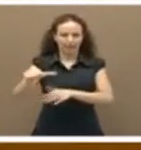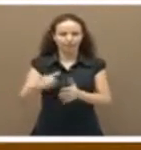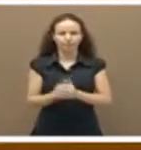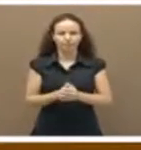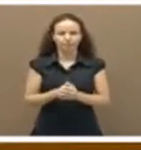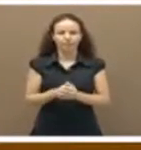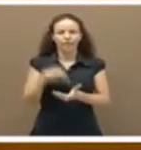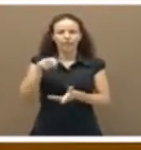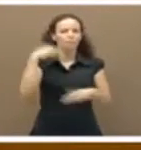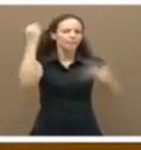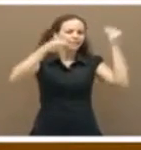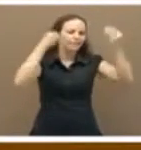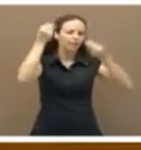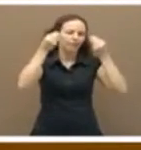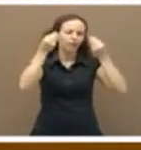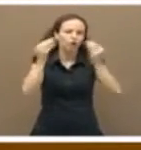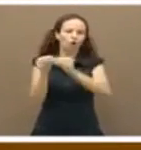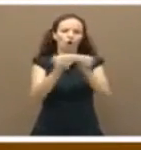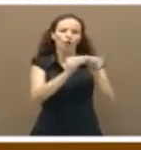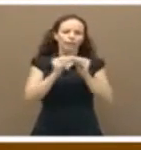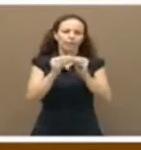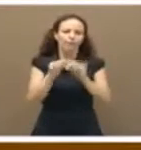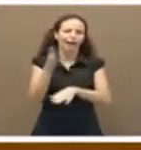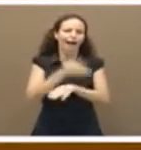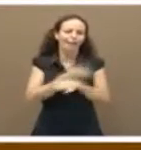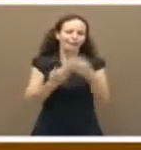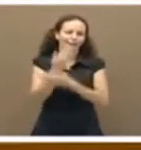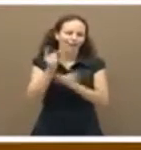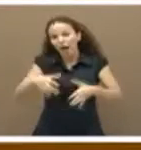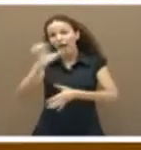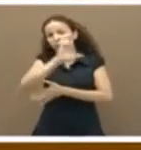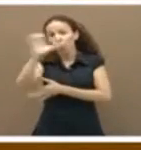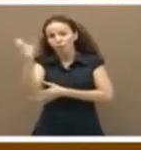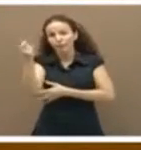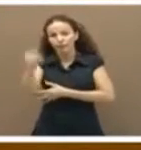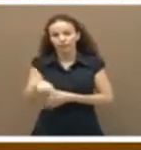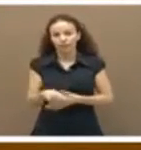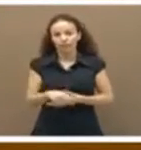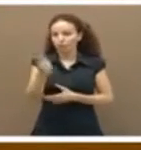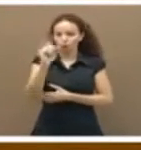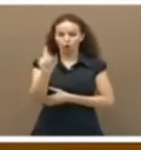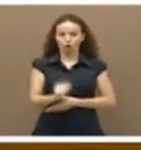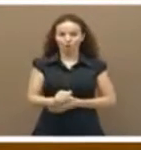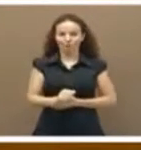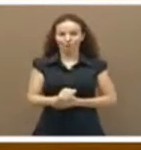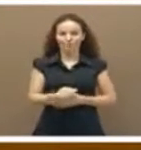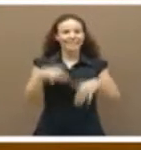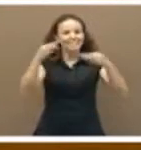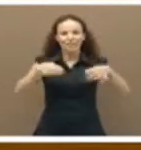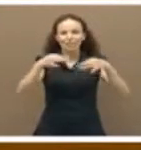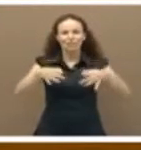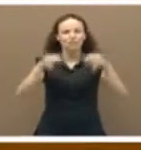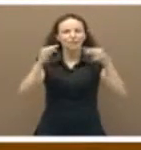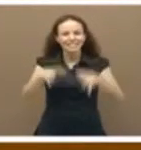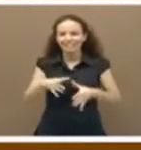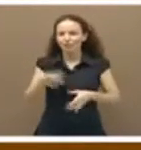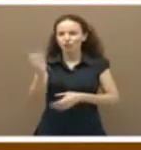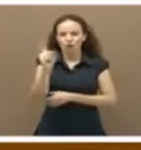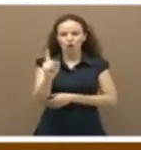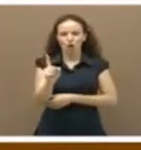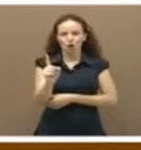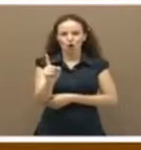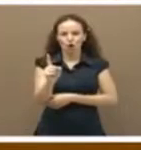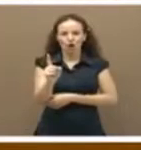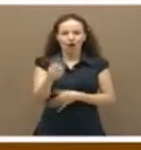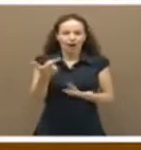reflexión colectiva, en la víspera del Día de Extremadura, sino lo que allí puso. No siempre fue así. No siempre a personas tan mayores se le pusieron